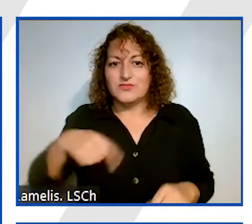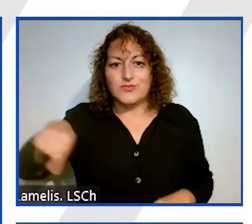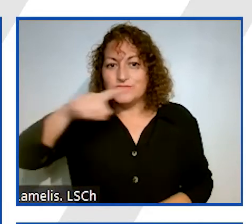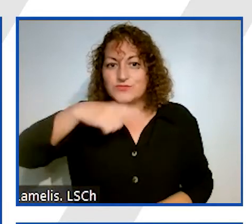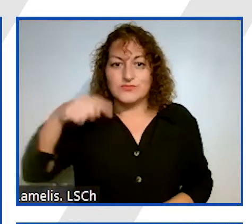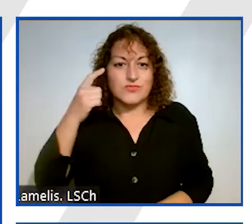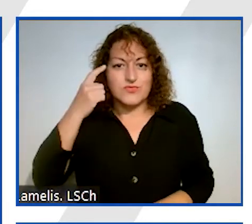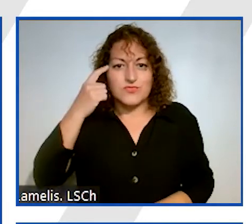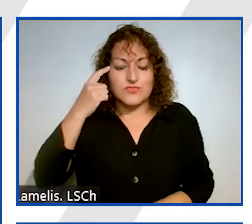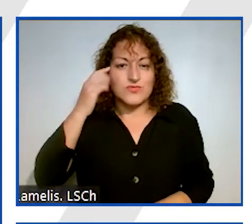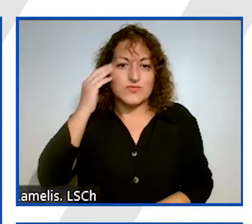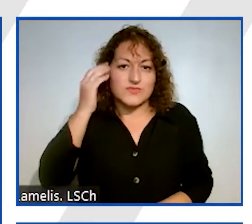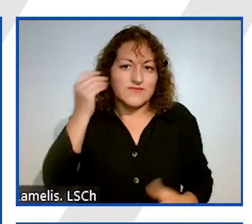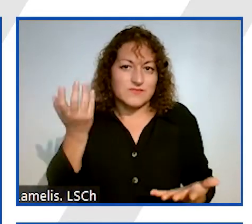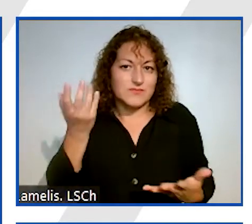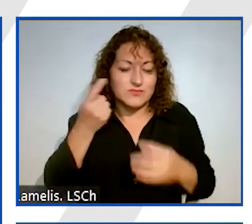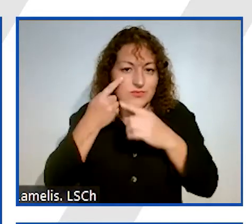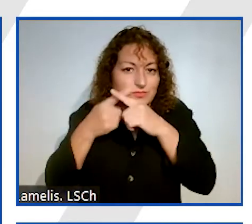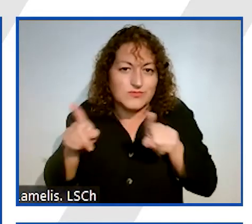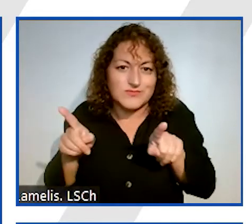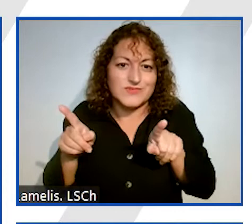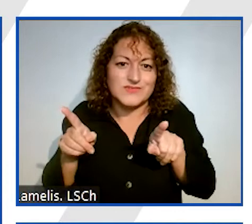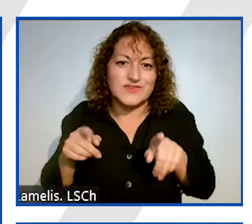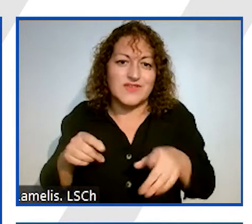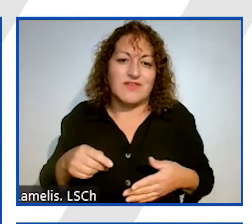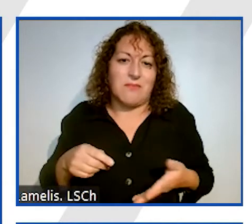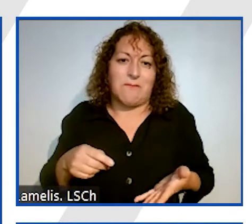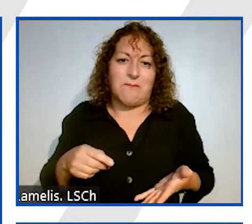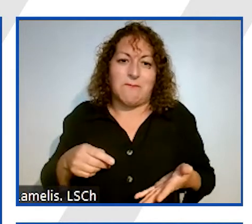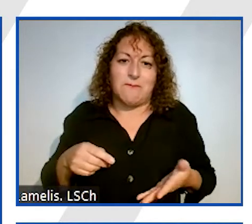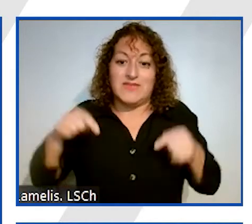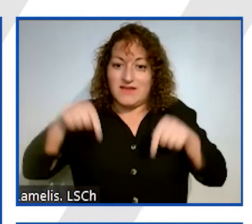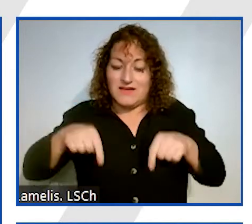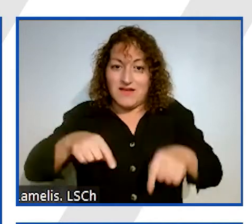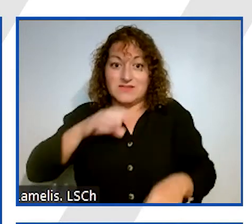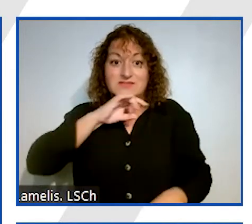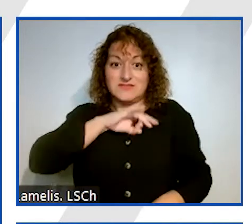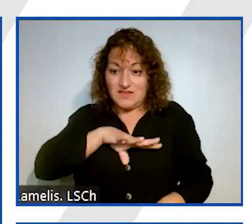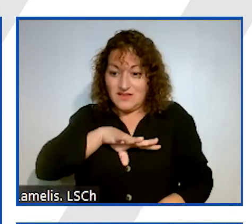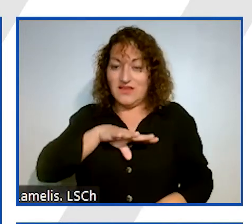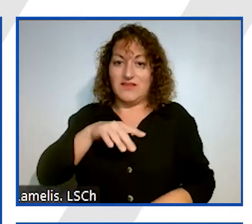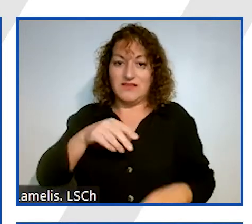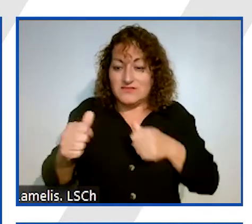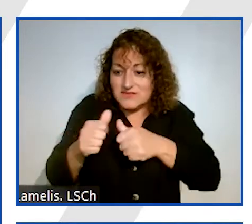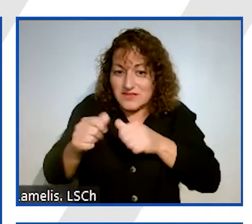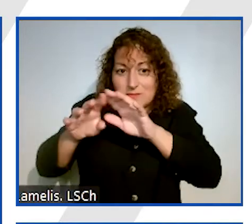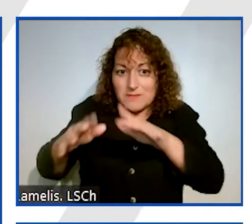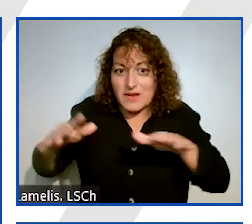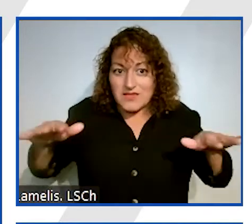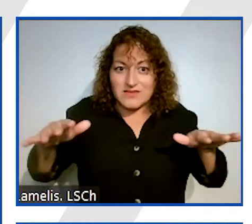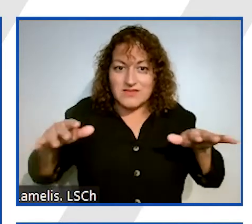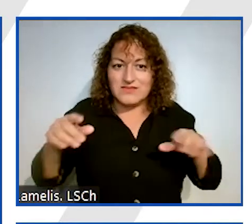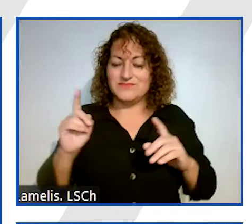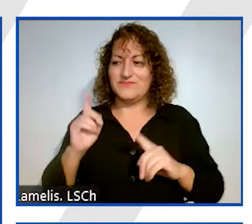no sabemos que existe esta gran diversidad. Y están aquí en la playa, están en las costas de todo Chile. Y ya empezaron a mirar